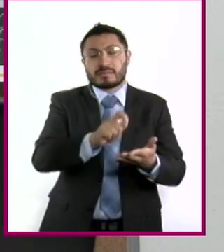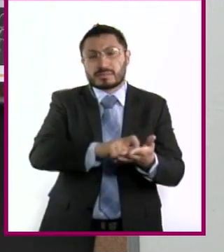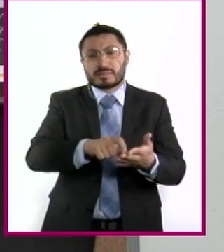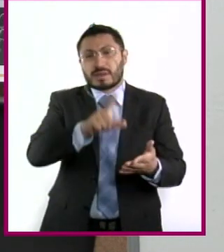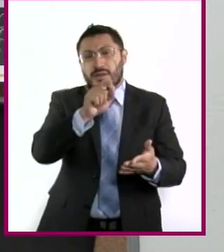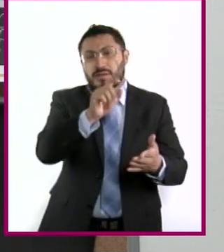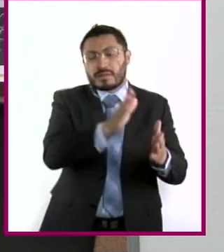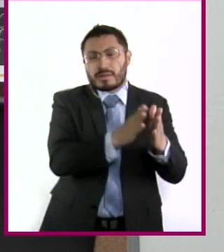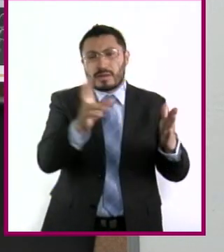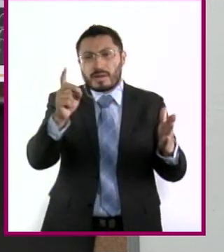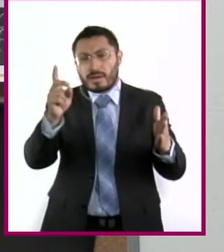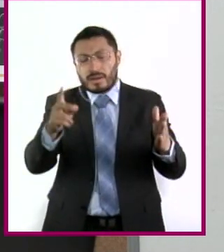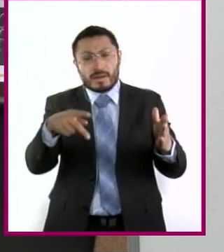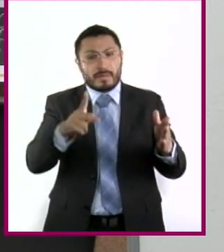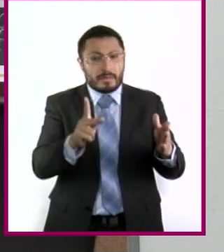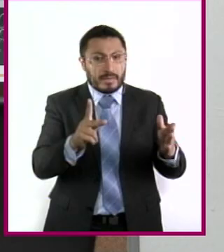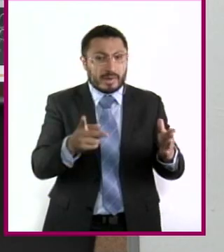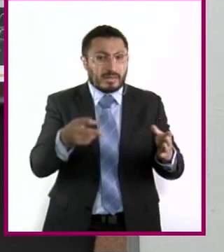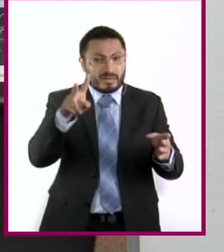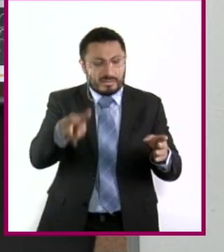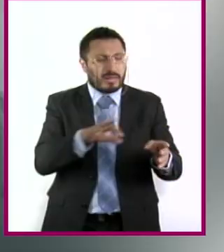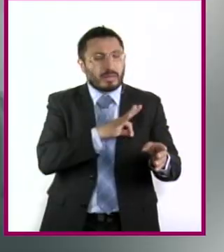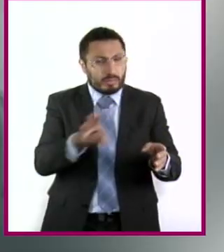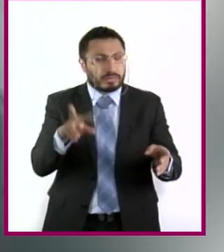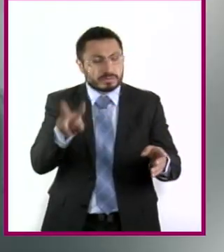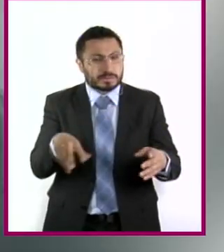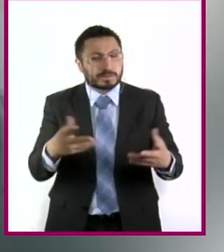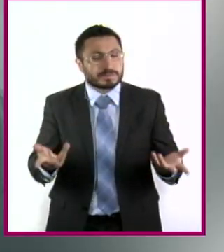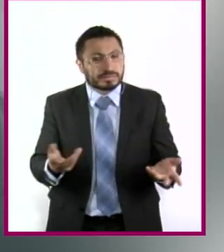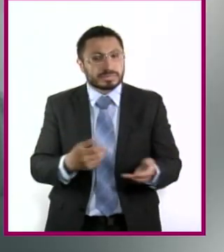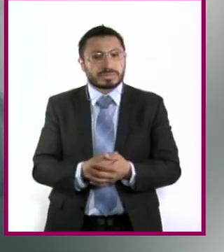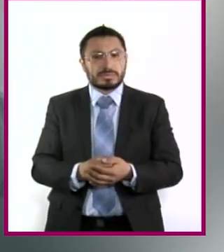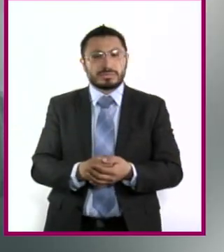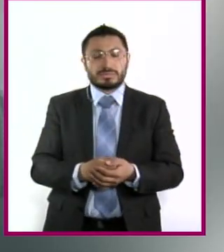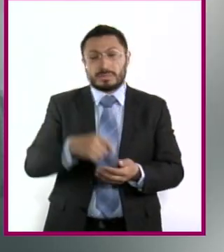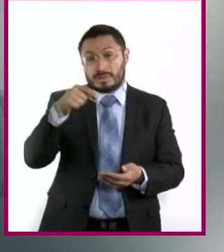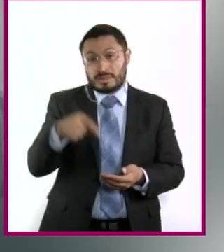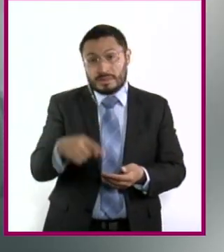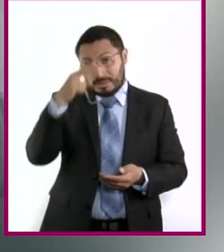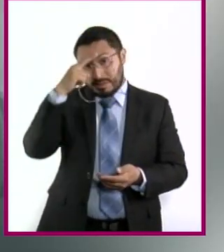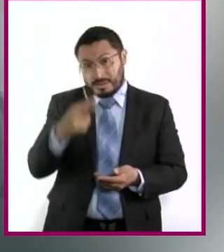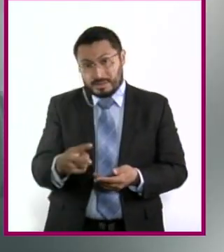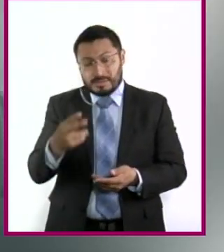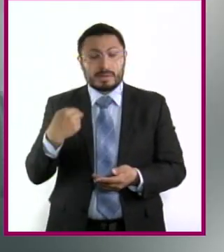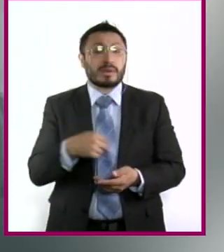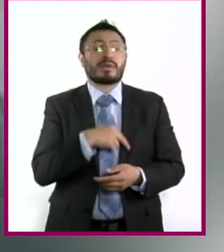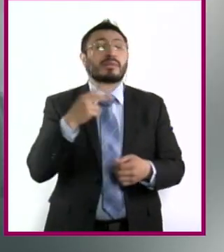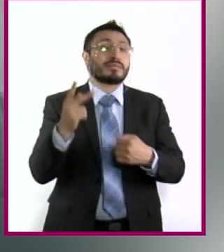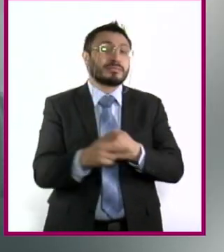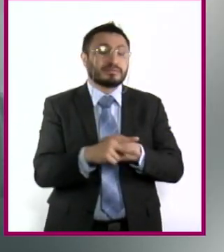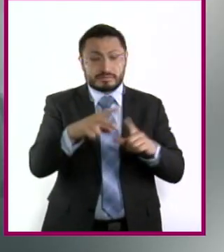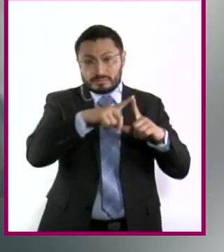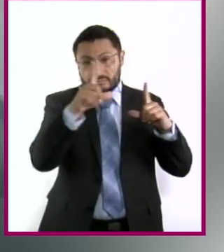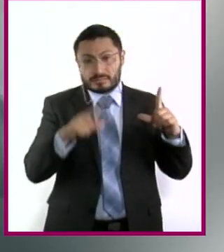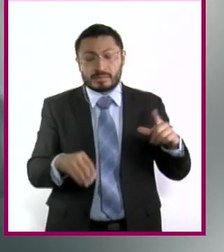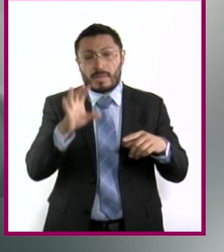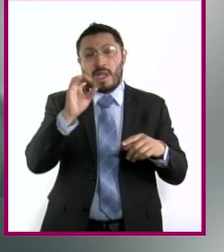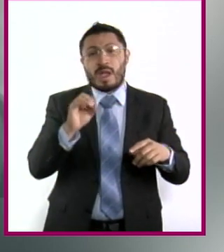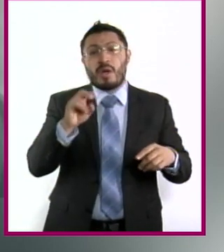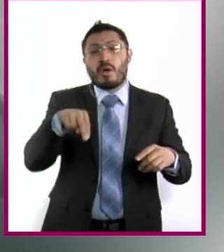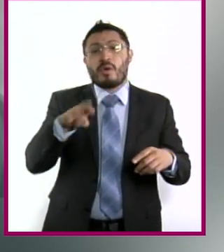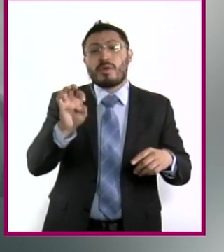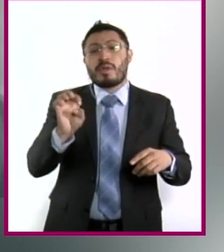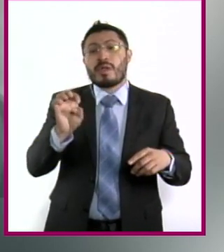del Milenio, pero ¿realmente es posible? Para el caso mexicano, para nuestro país, Coneval, que es